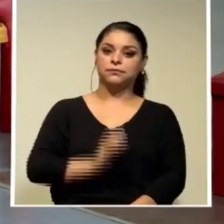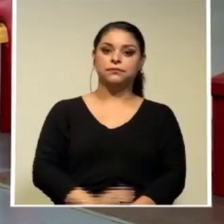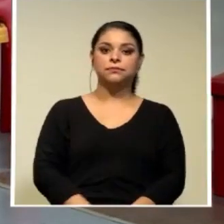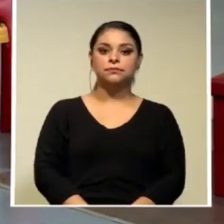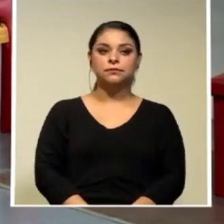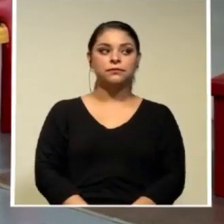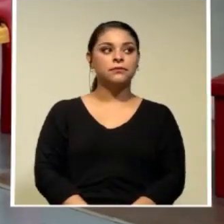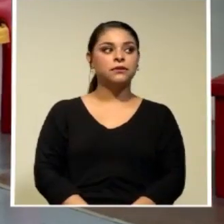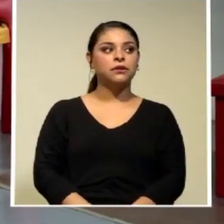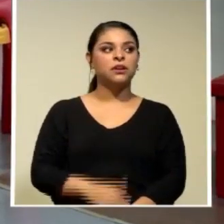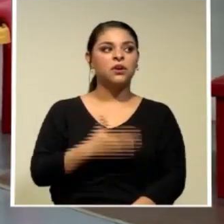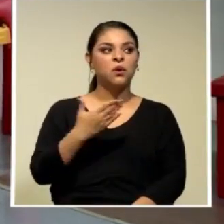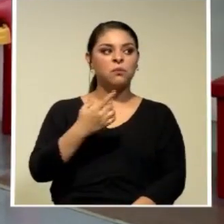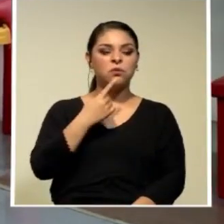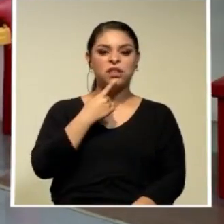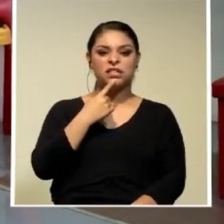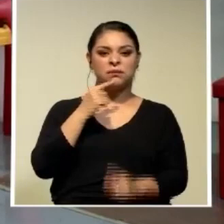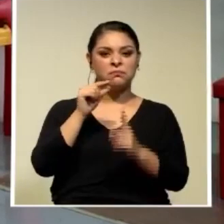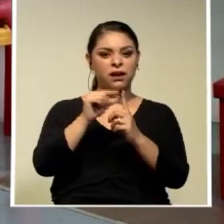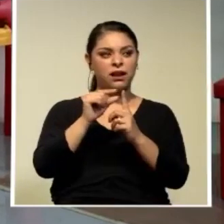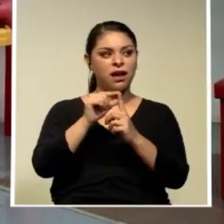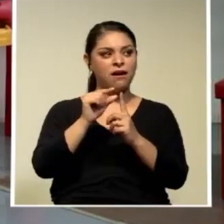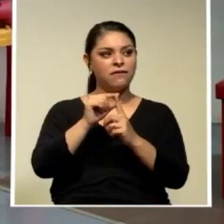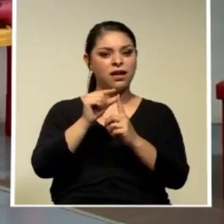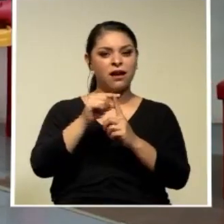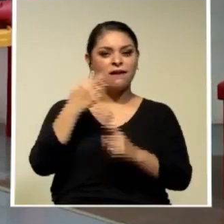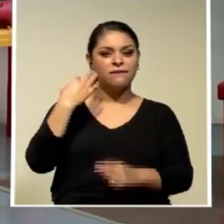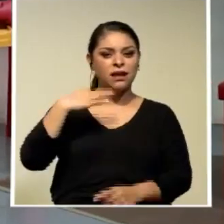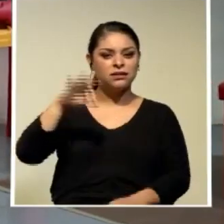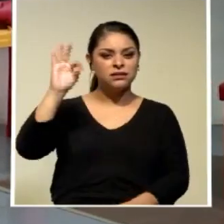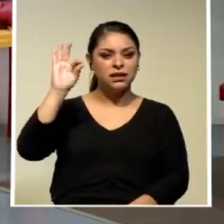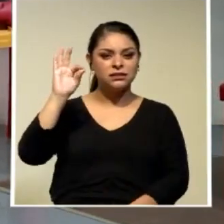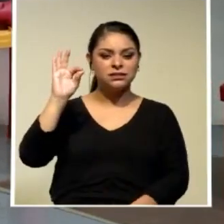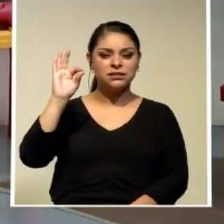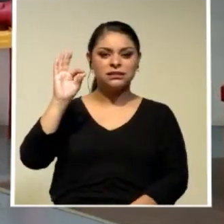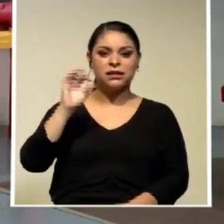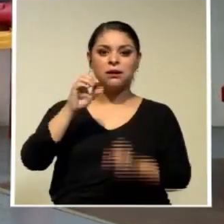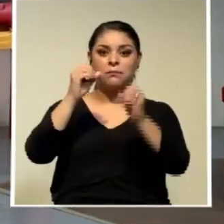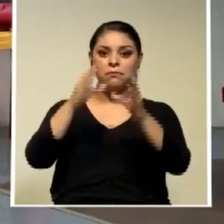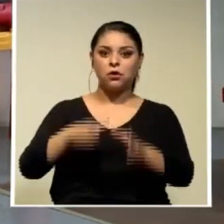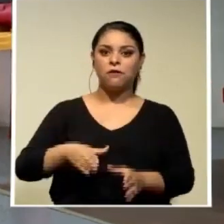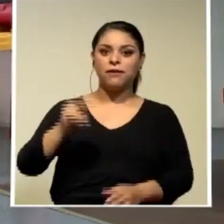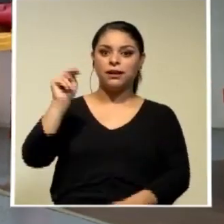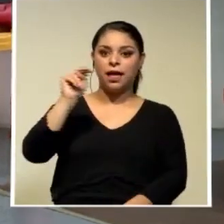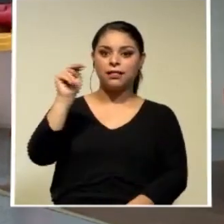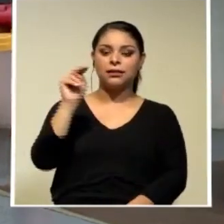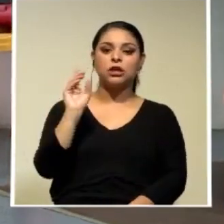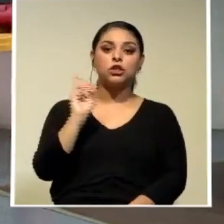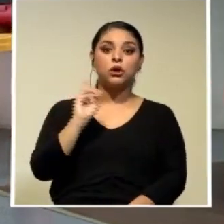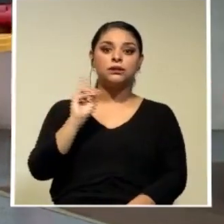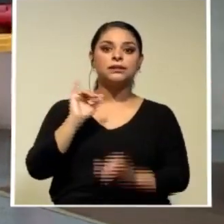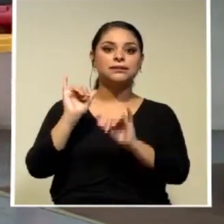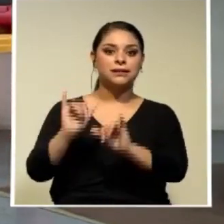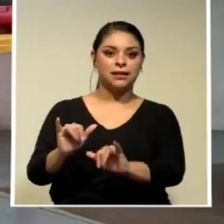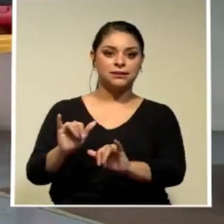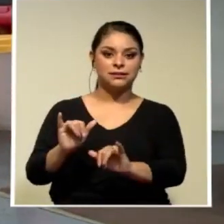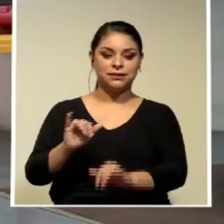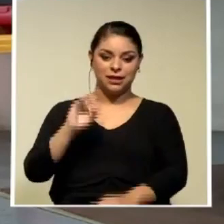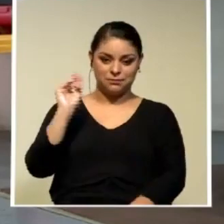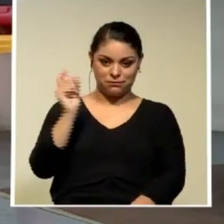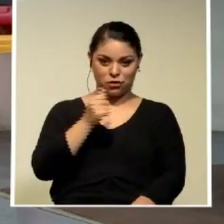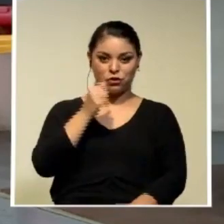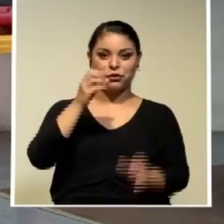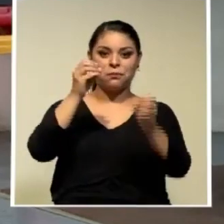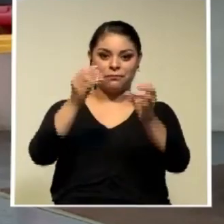¿cómo se dirá esta palabra? Ay, en francés, yo voy a decir, niña Nati, ¿dónde estás? Y niña Nati va a